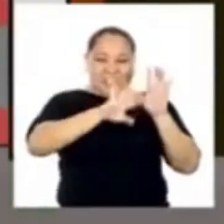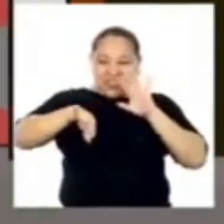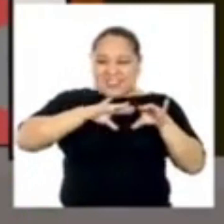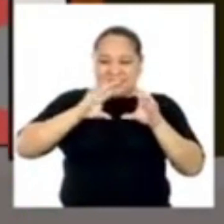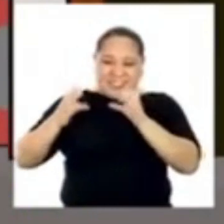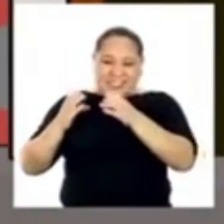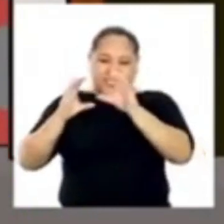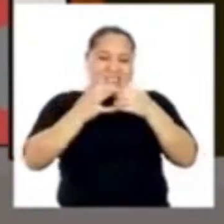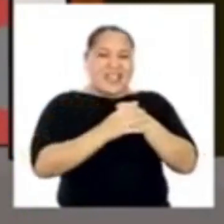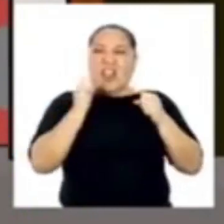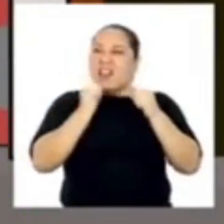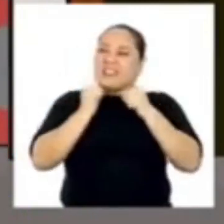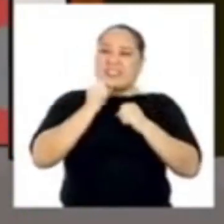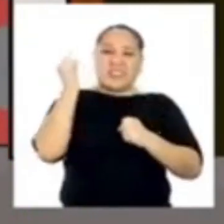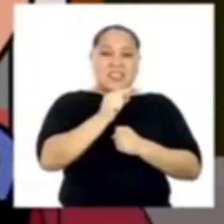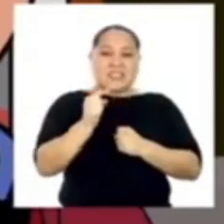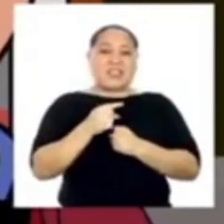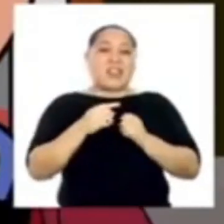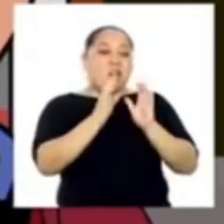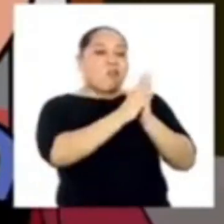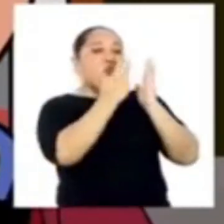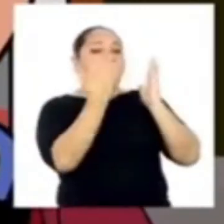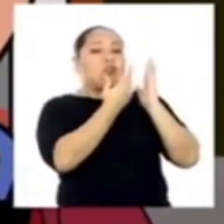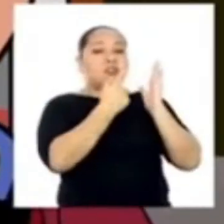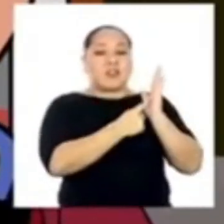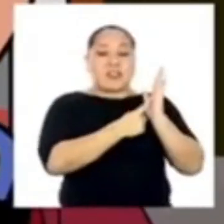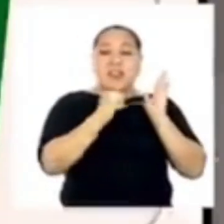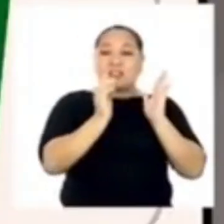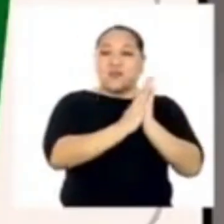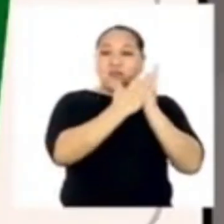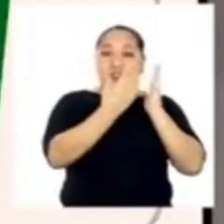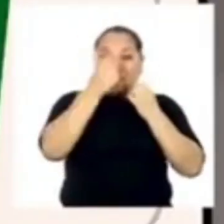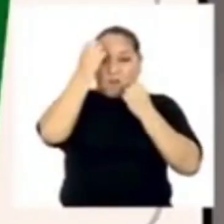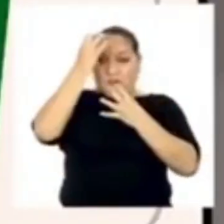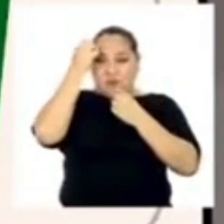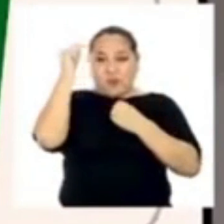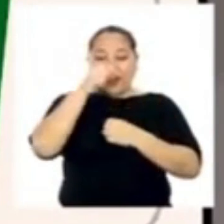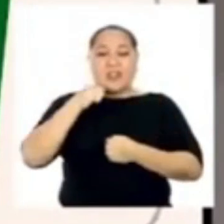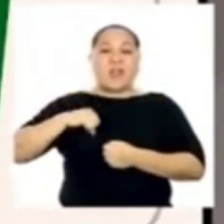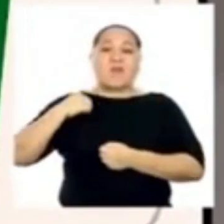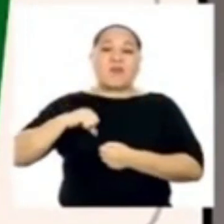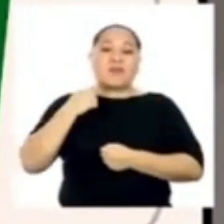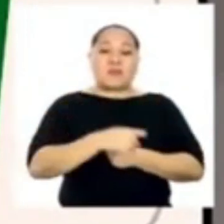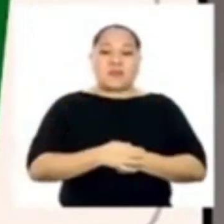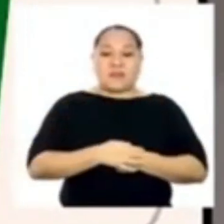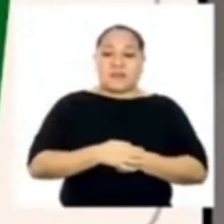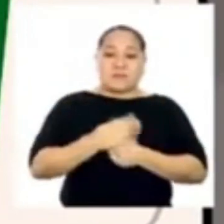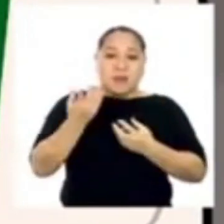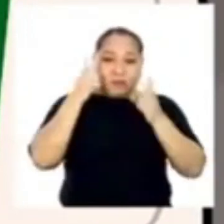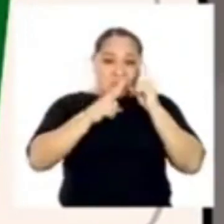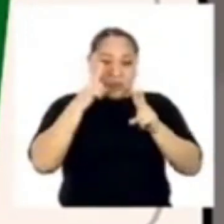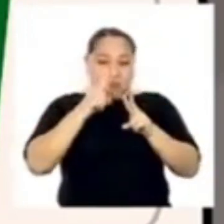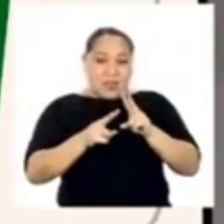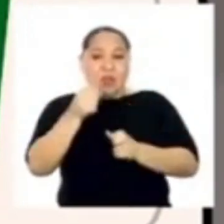separar residuos! ¡Cocó, cocó! ¿Y ese folleto, hermano? Es un folleto informativo de la